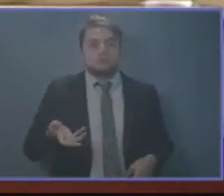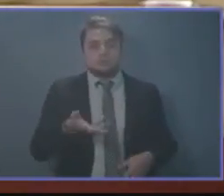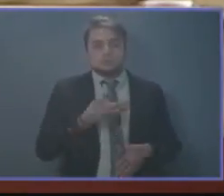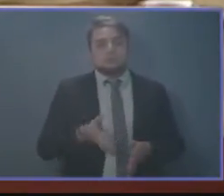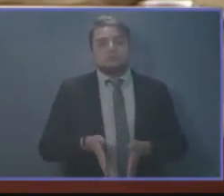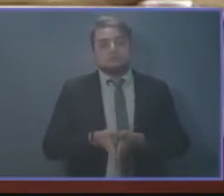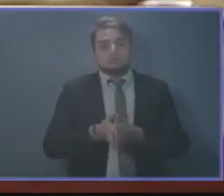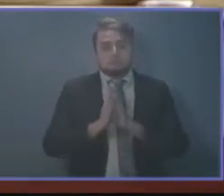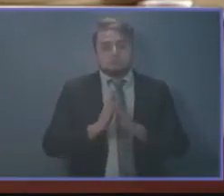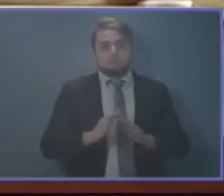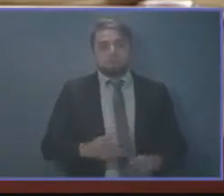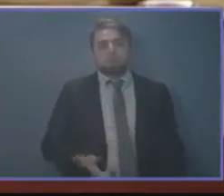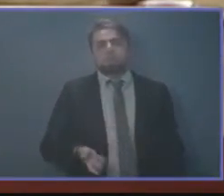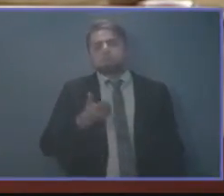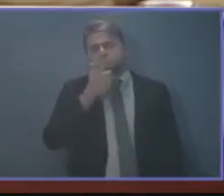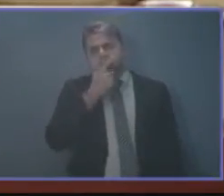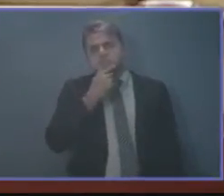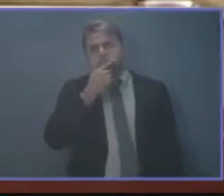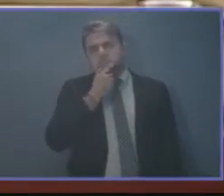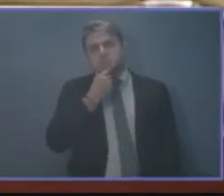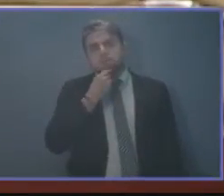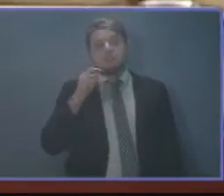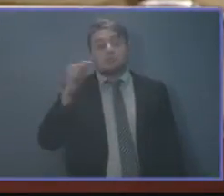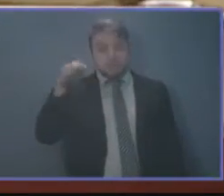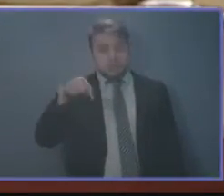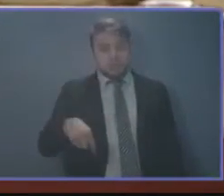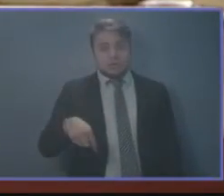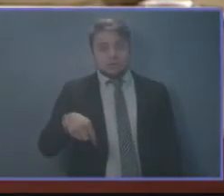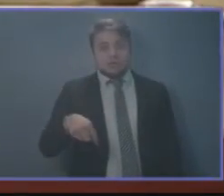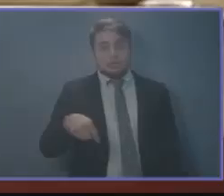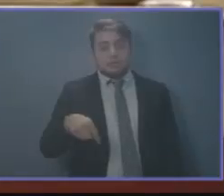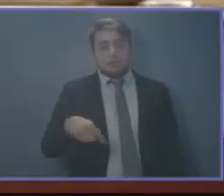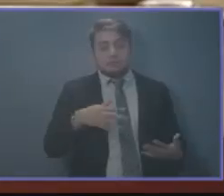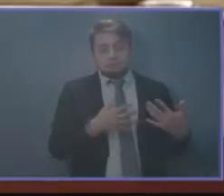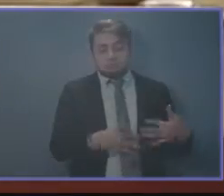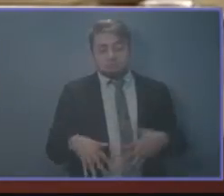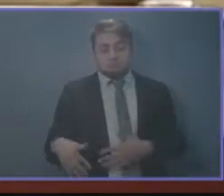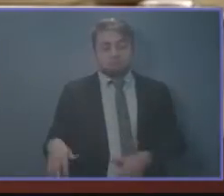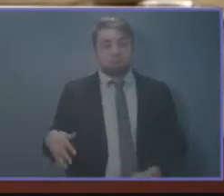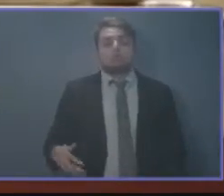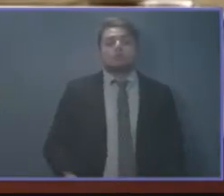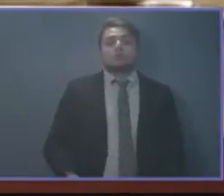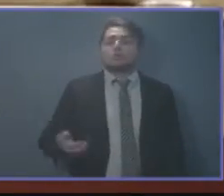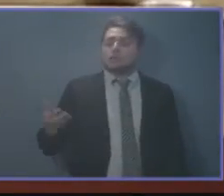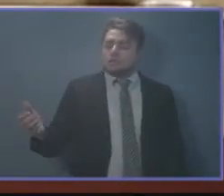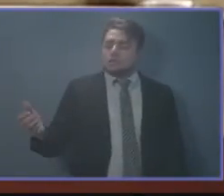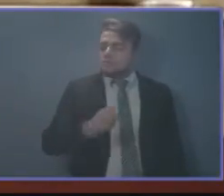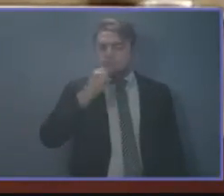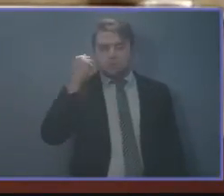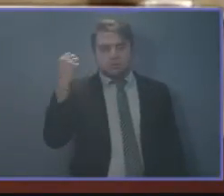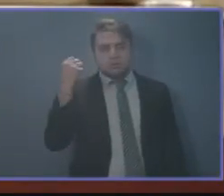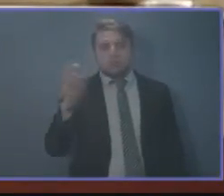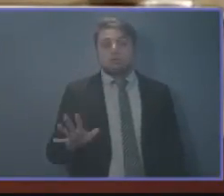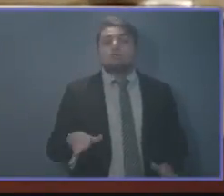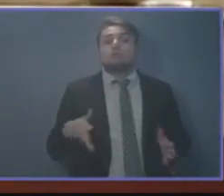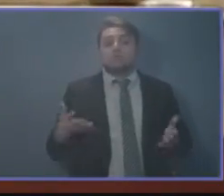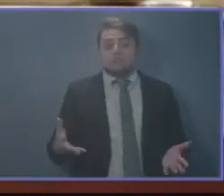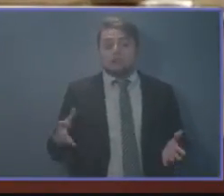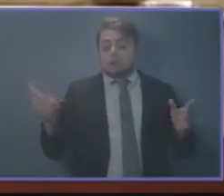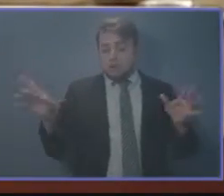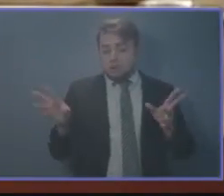considerado que este acontecimiento amerita la realización de una sesión